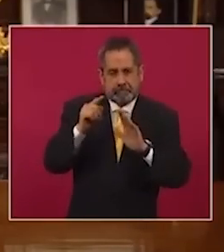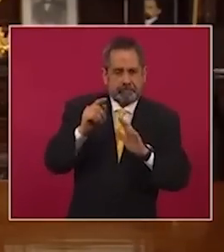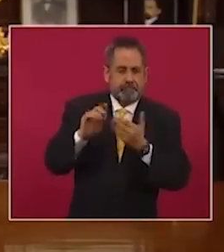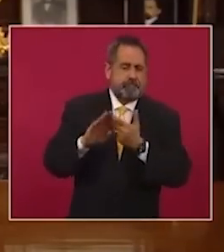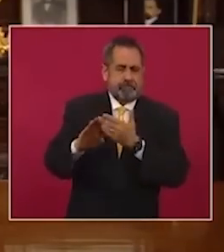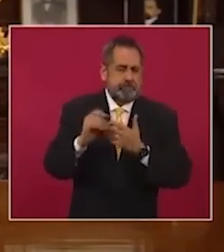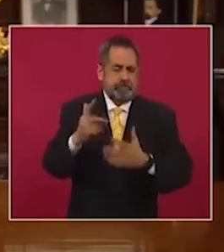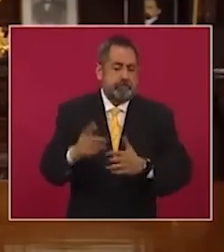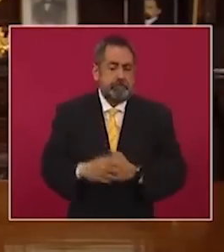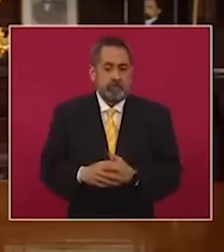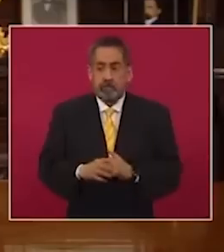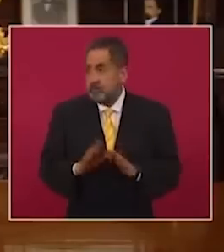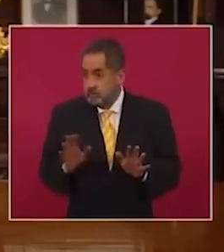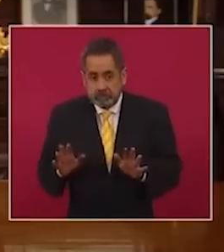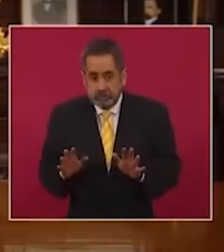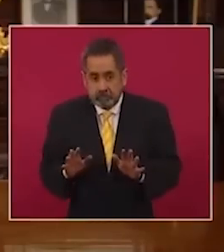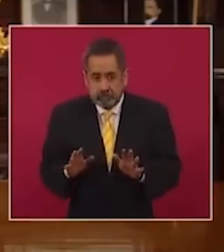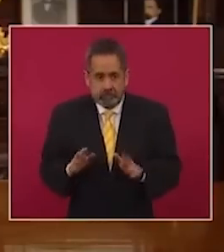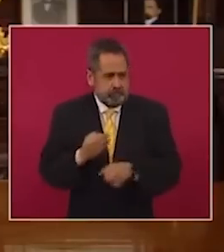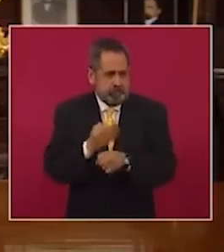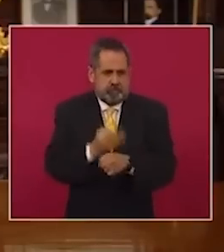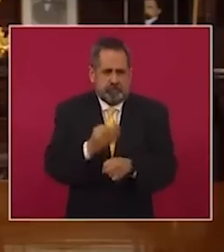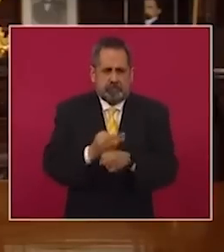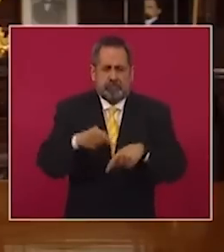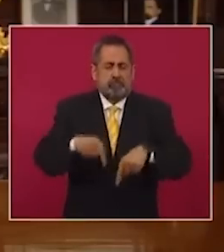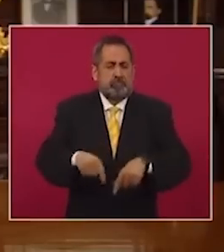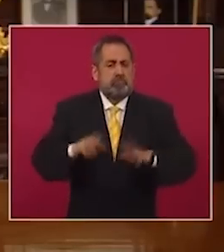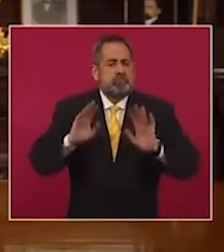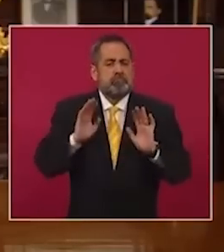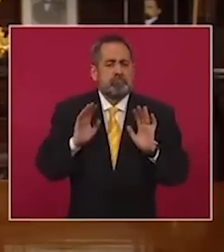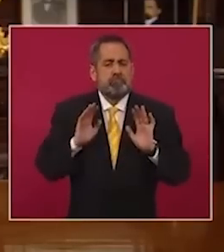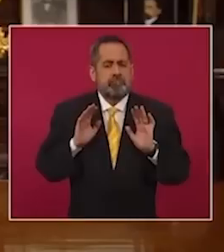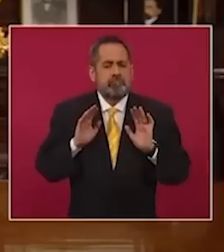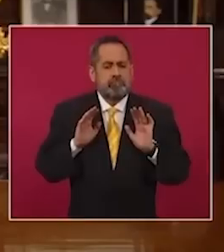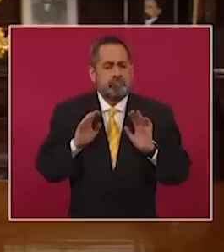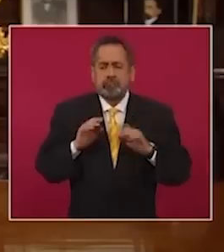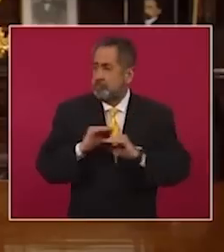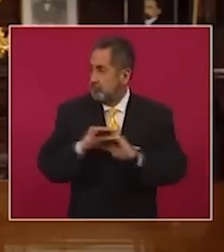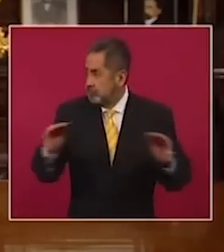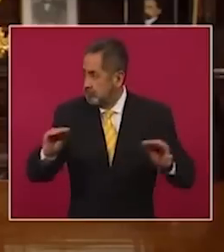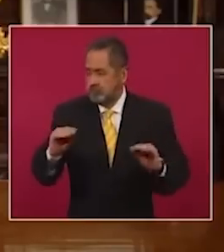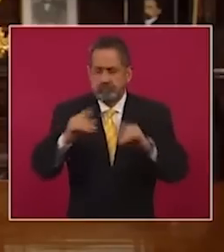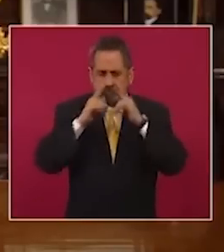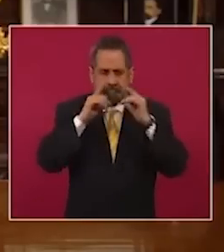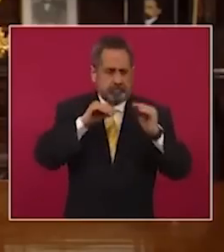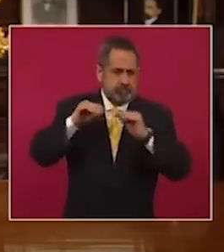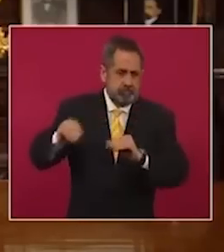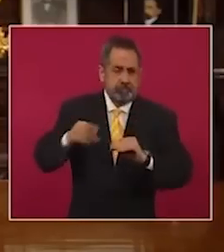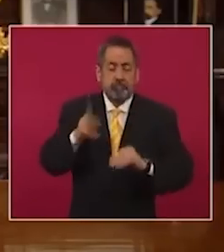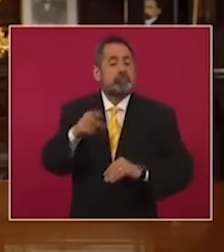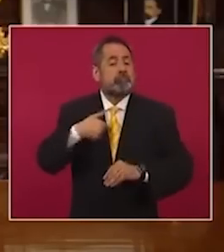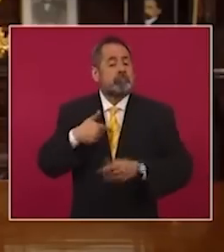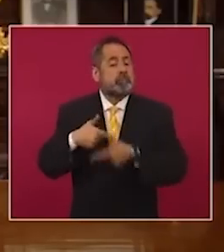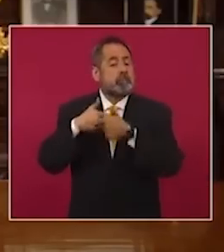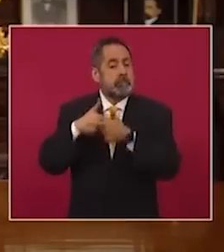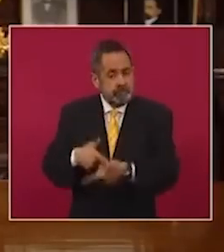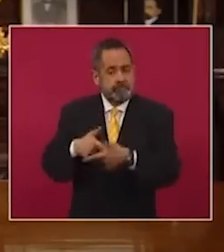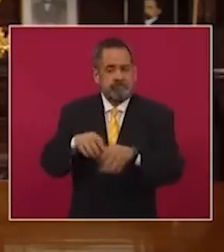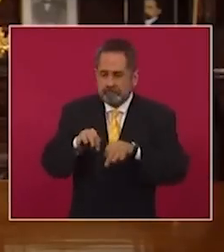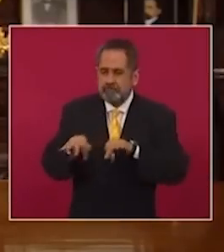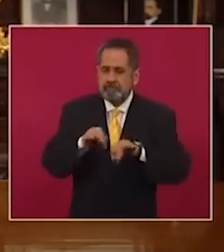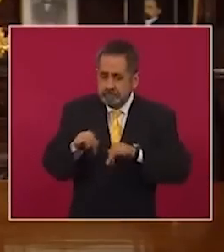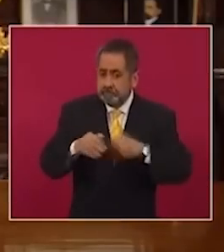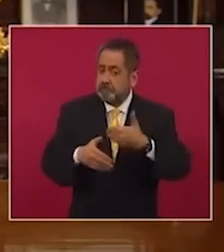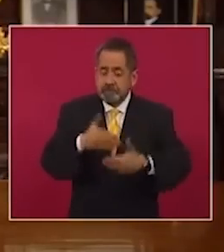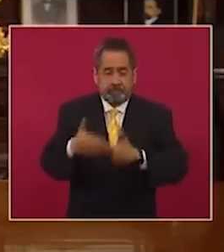Si no, pues es como lo estoy haciendo ahora. Pero voy a seguir en mis